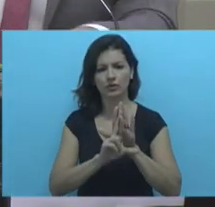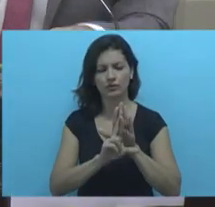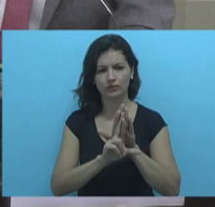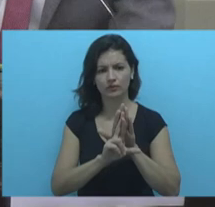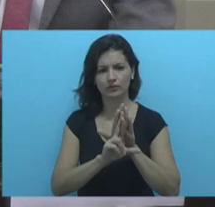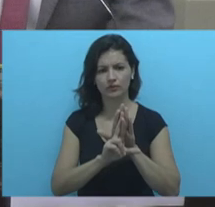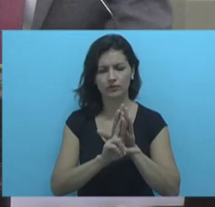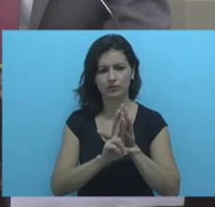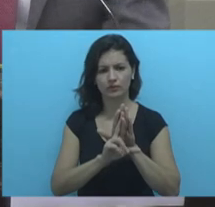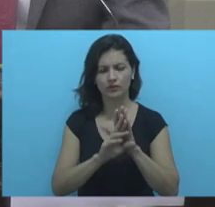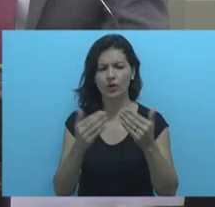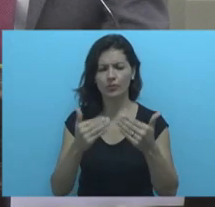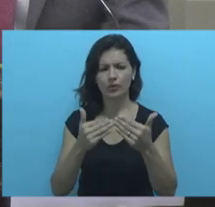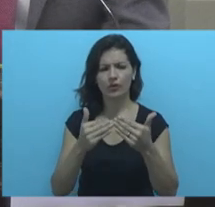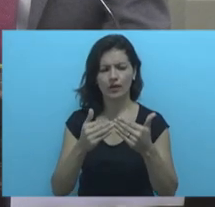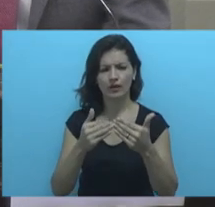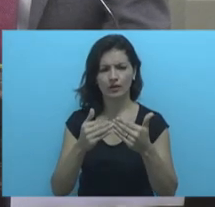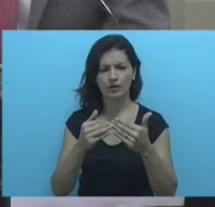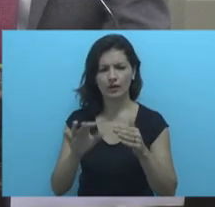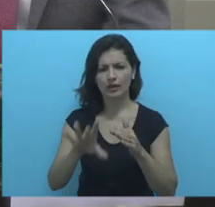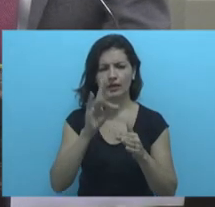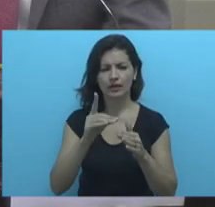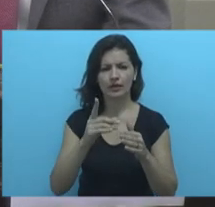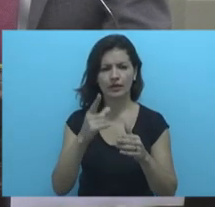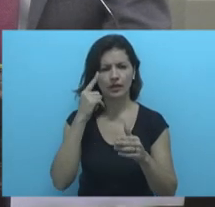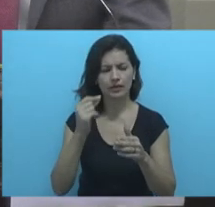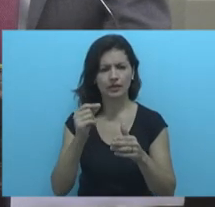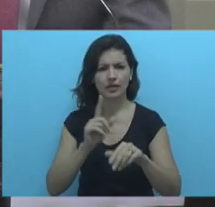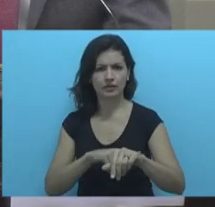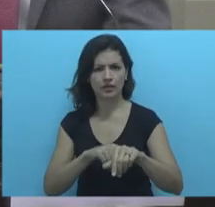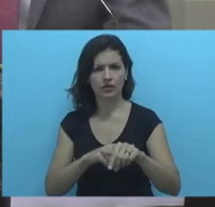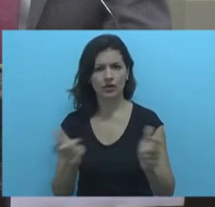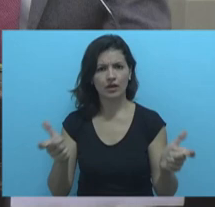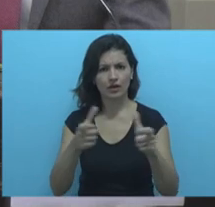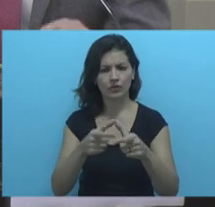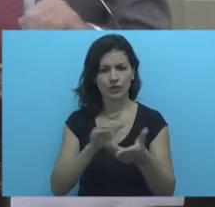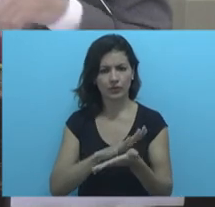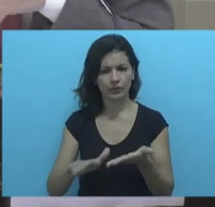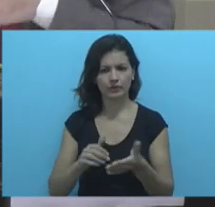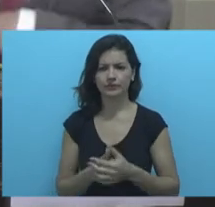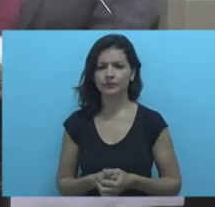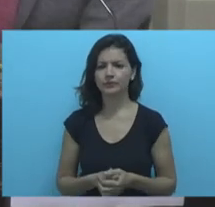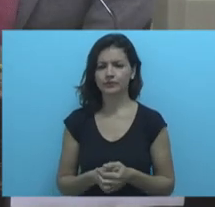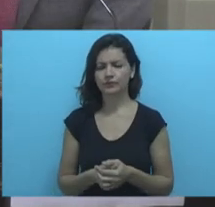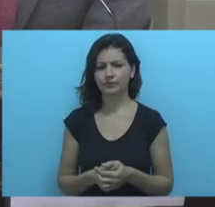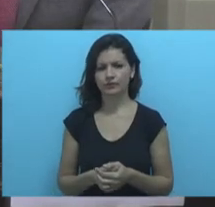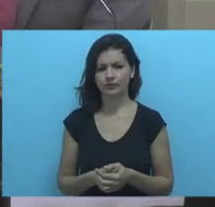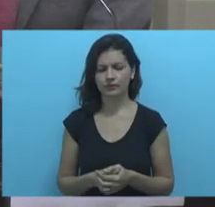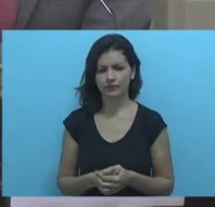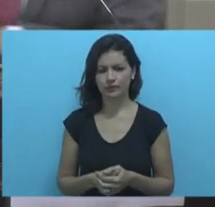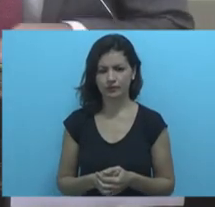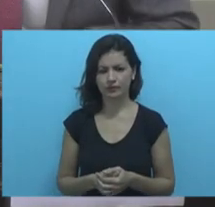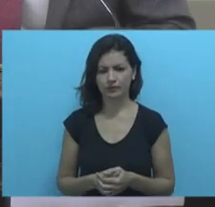para fijar los días y horas de las reuniones del periodo ordinario. Por secretaría damos lectura al